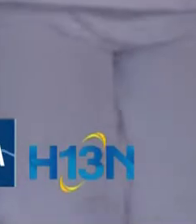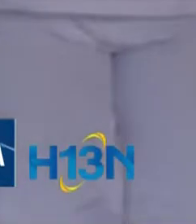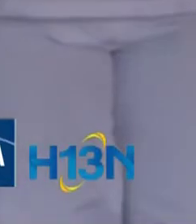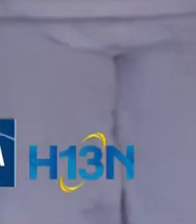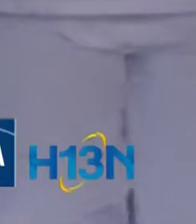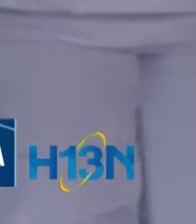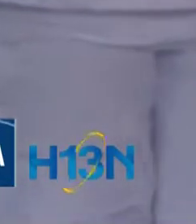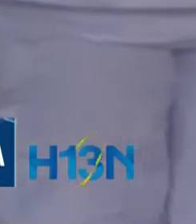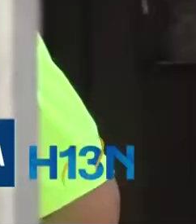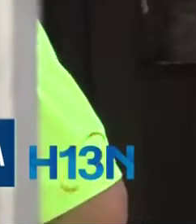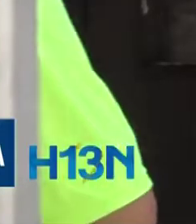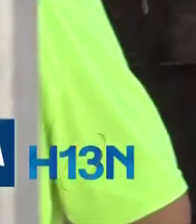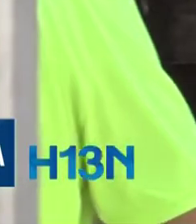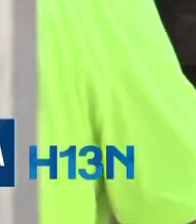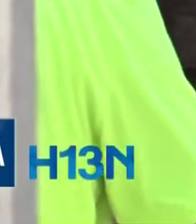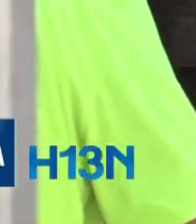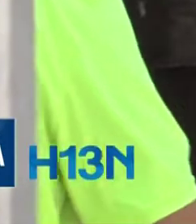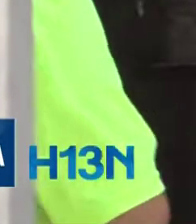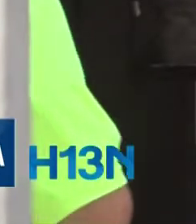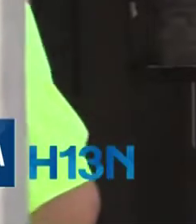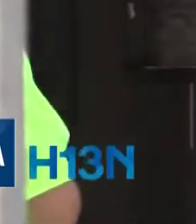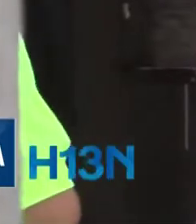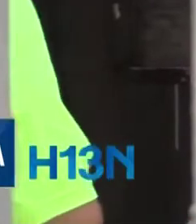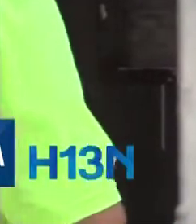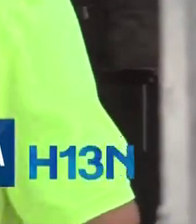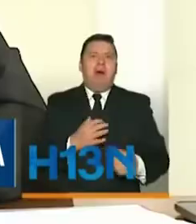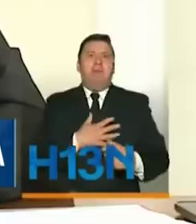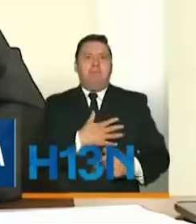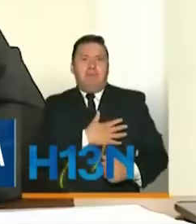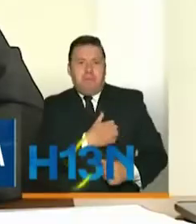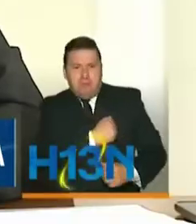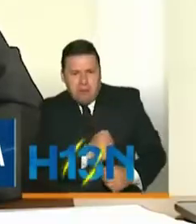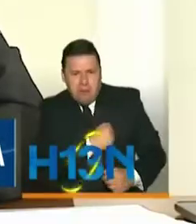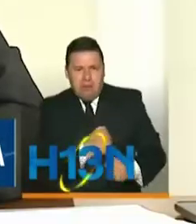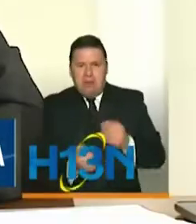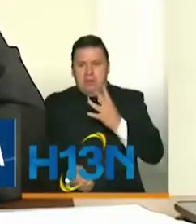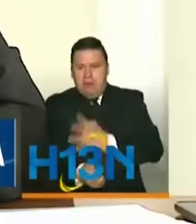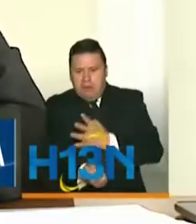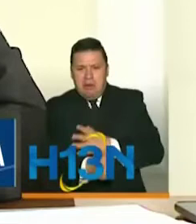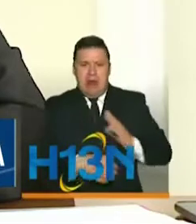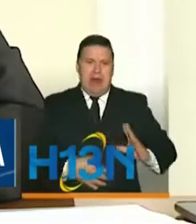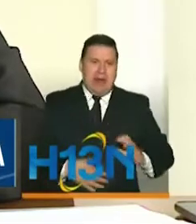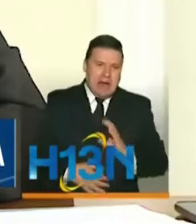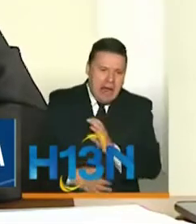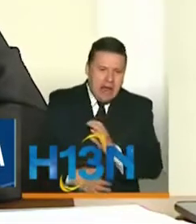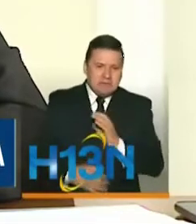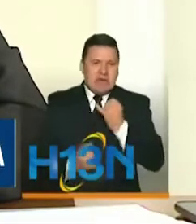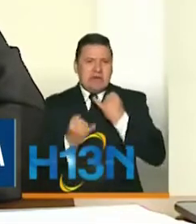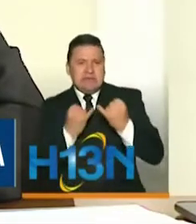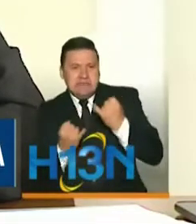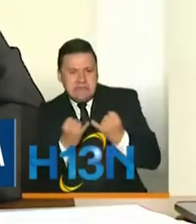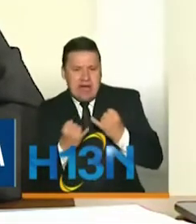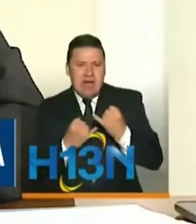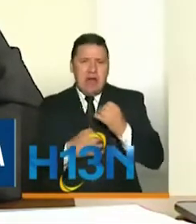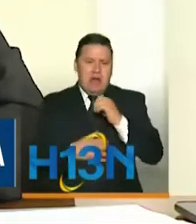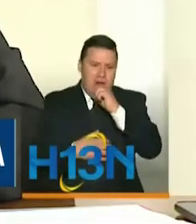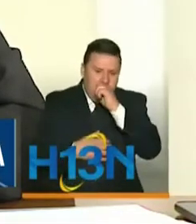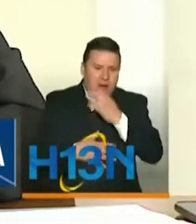personas con enfermedades crónicas como hipertensión diabetes cáncer vih epoc